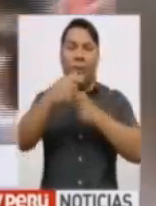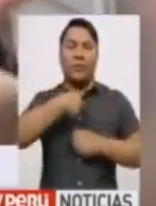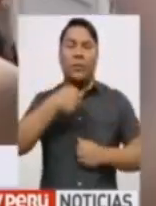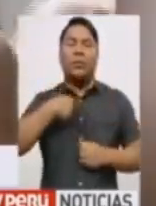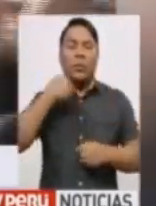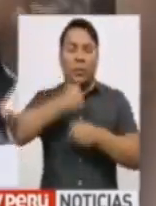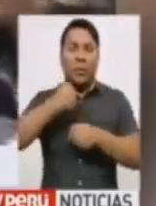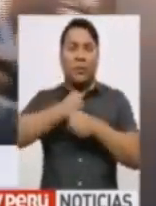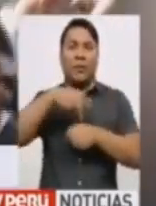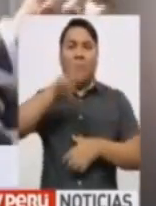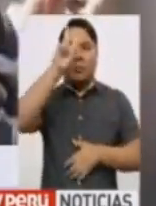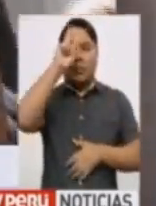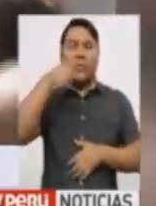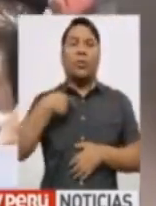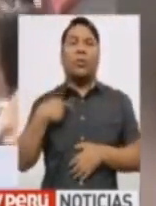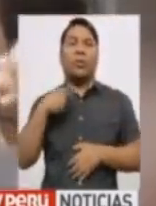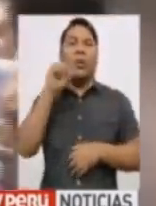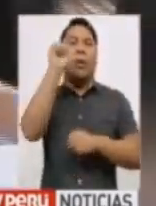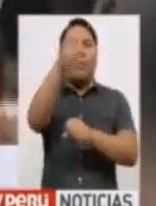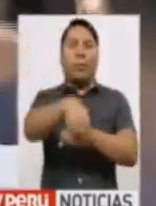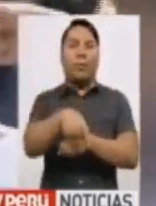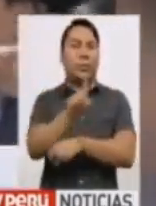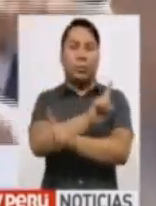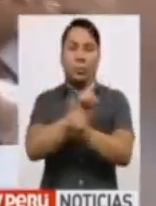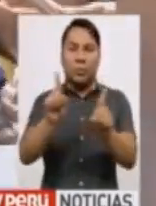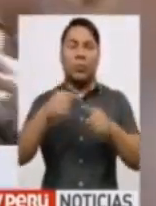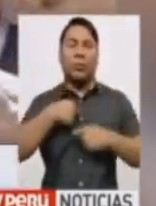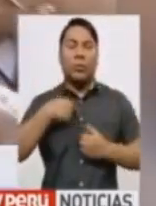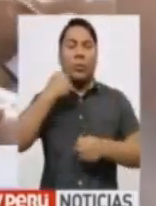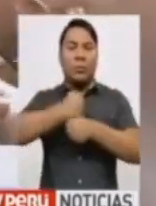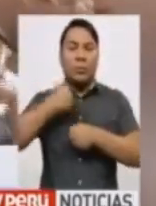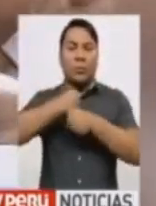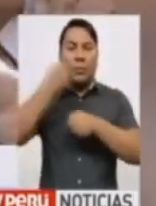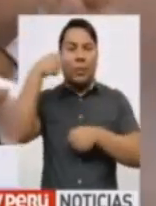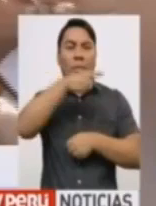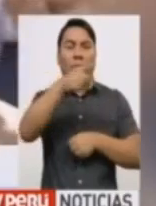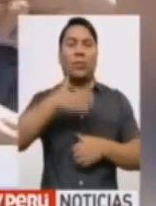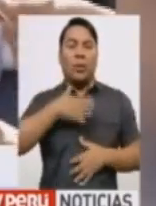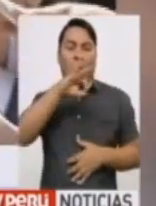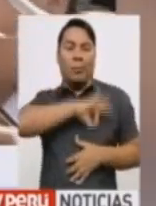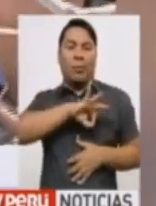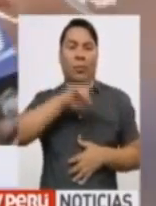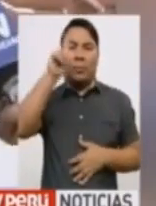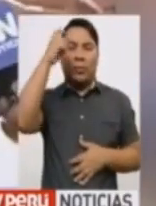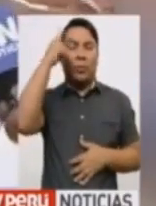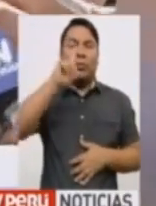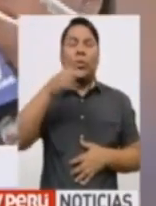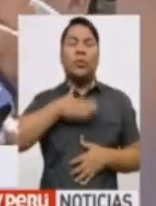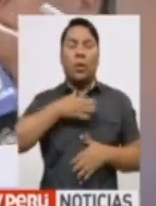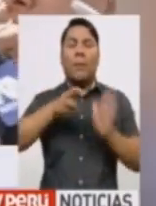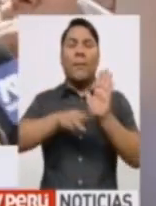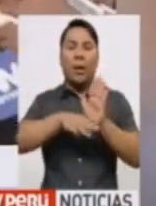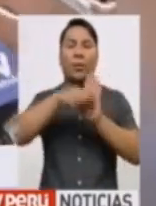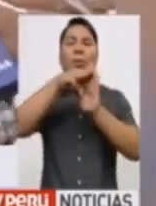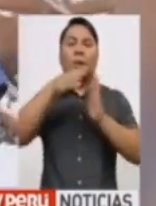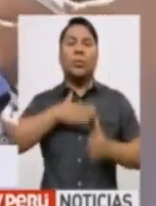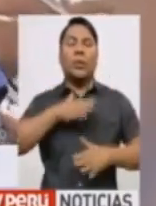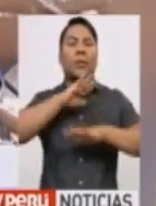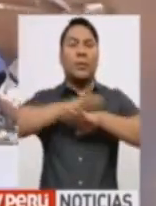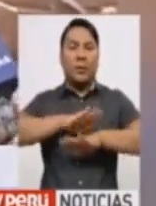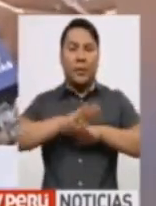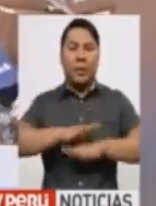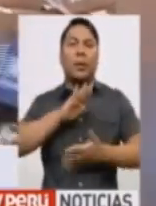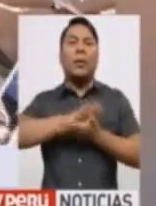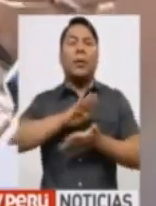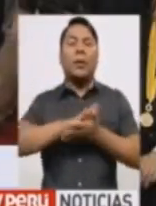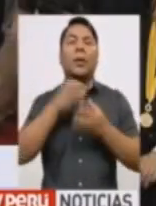para el Perú sin hacerle ningún daño y no lo voy a ver esto desde el punto de vista de aprovechamiento político porque he tenido la madurez, la tranquilidad y la serenidad de no